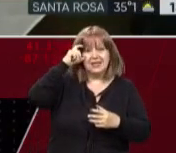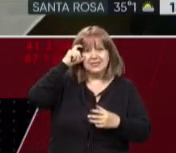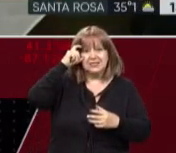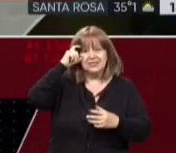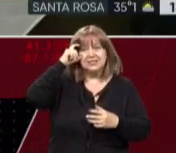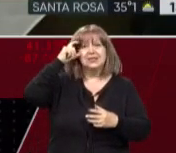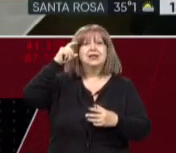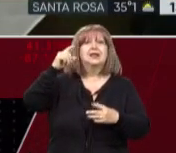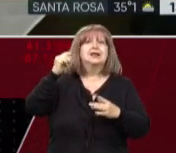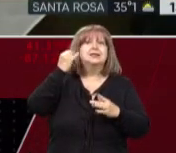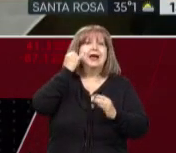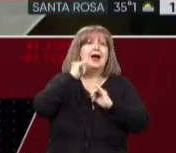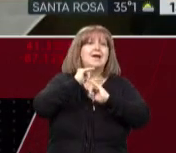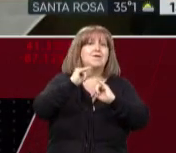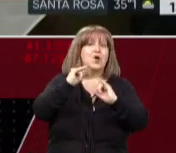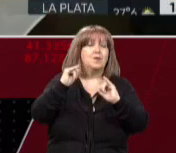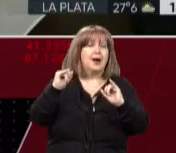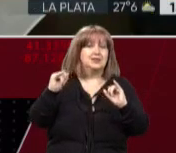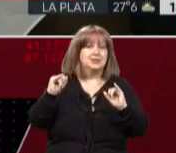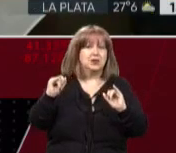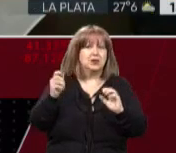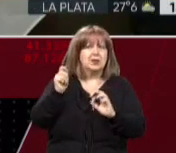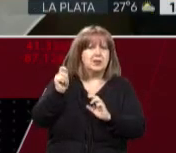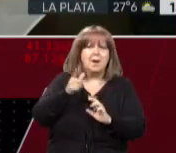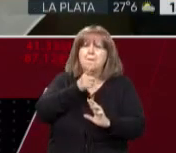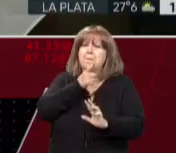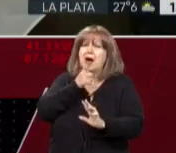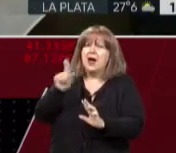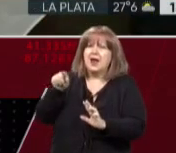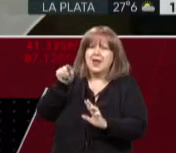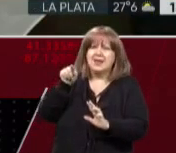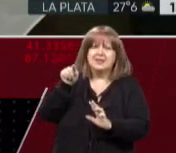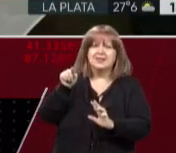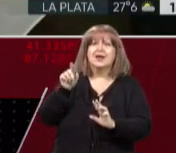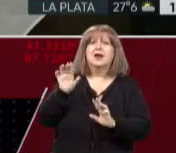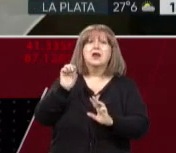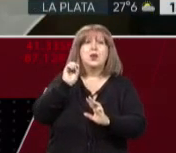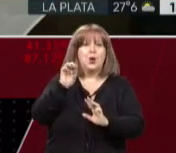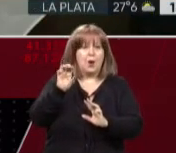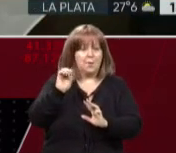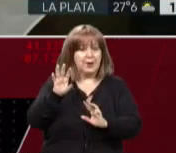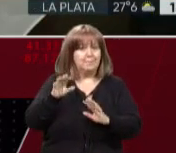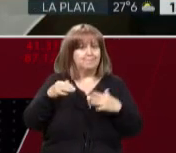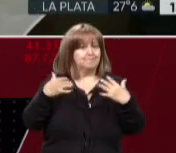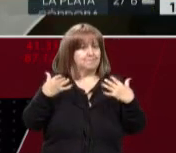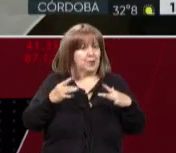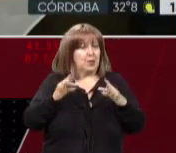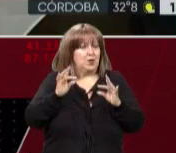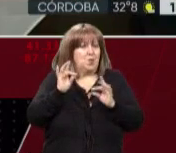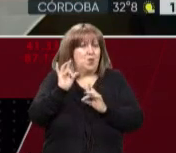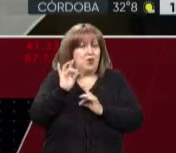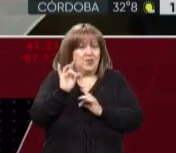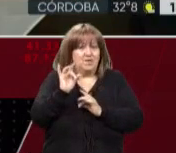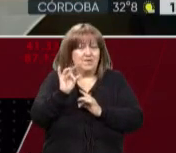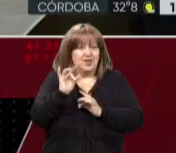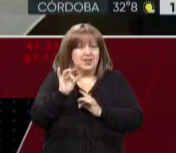obtiene alguna información respecto de quién podría ser este nieto. Pero fue muy complicado